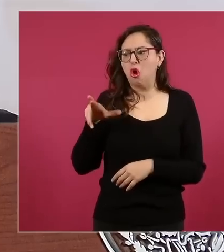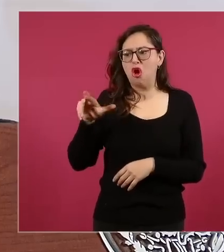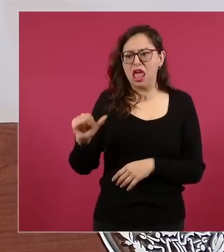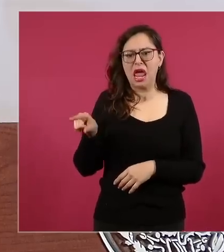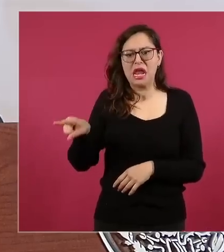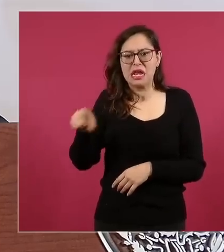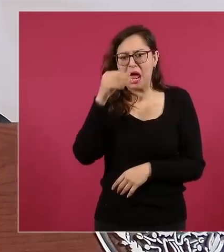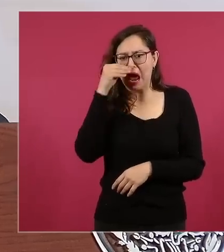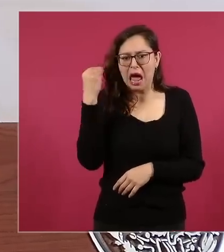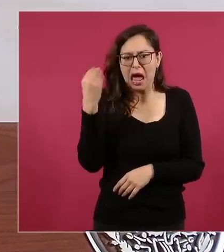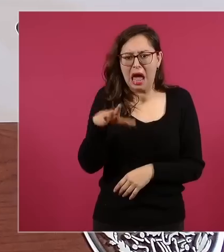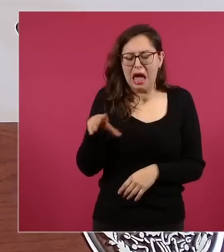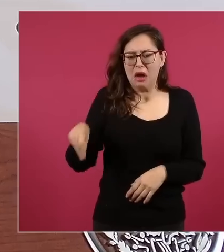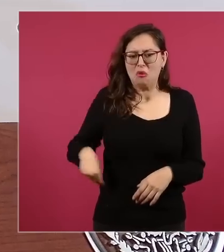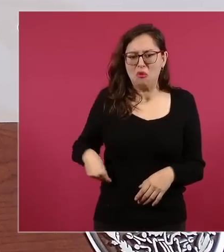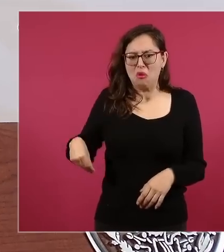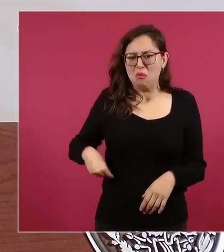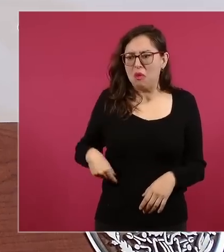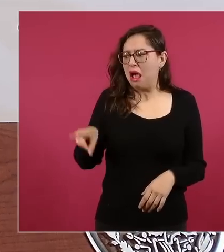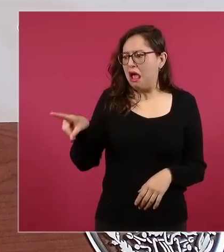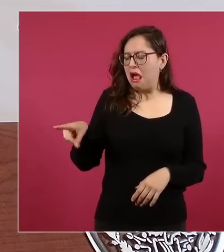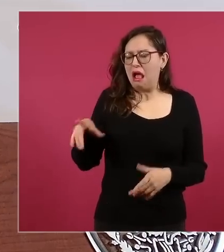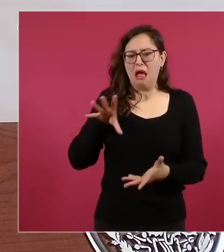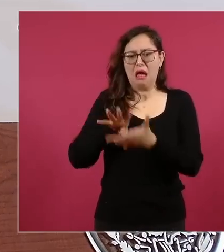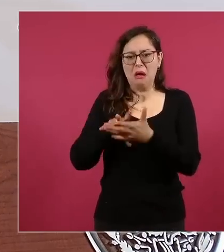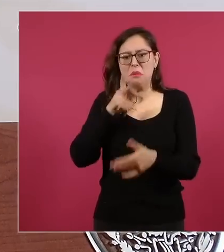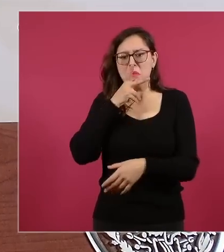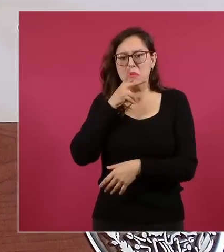a su papá también.